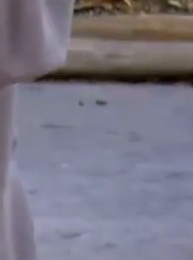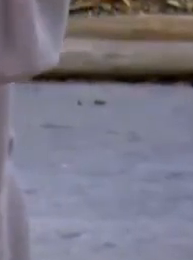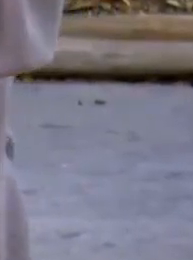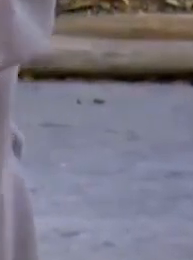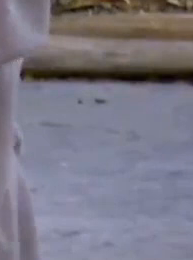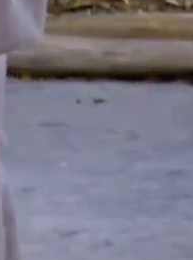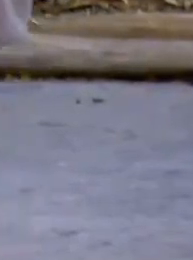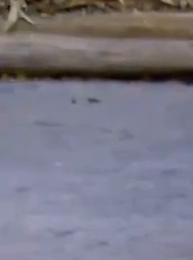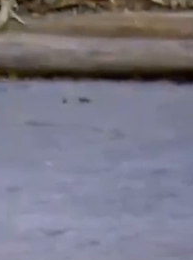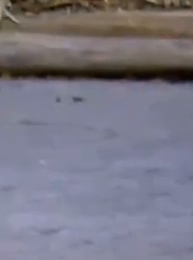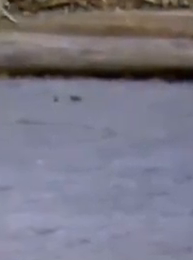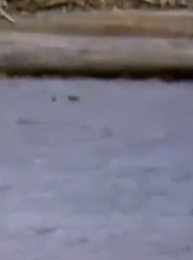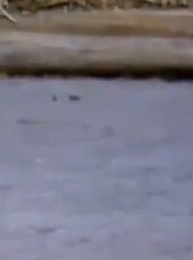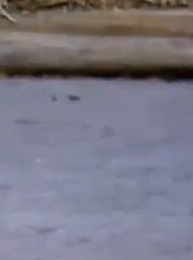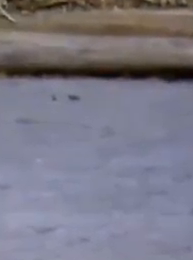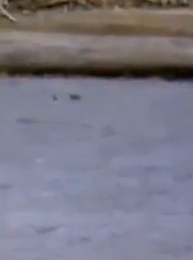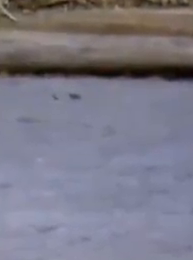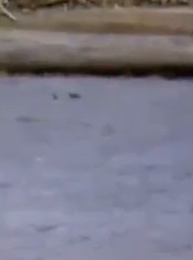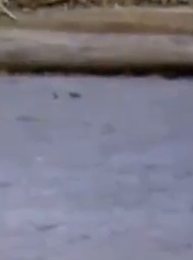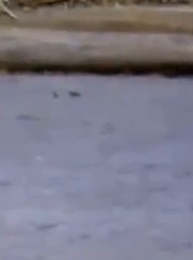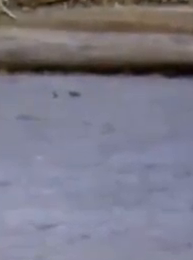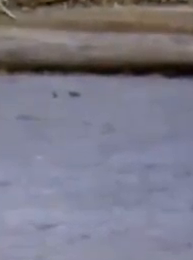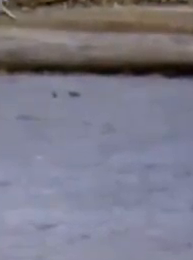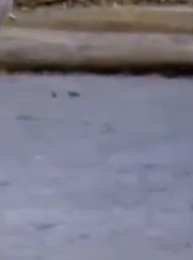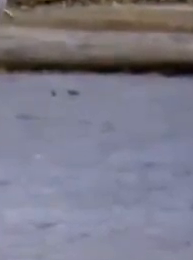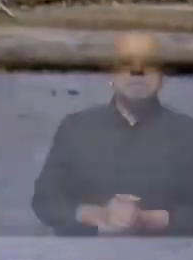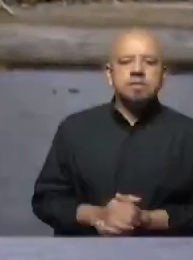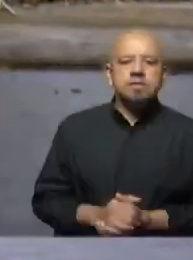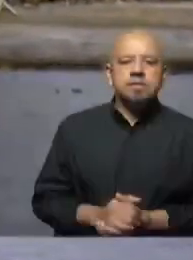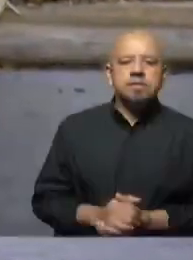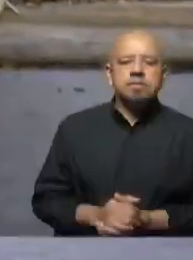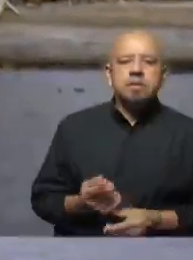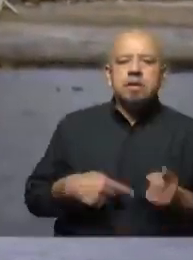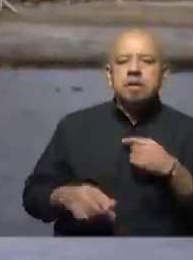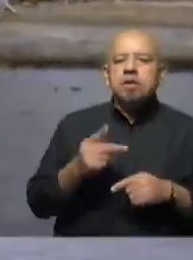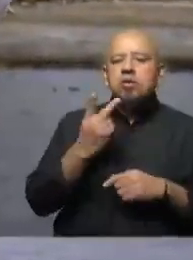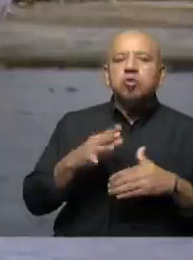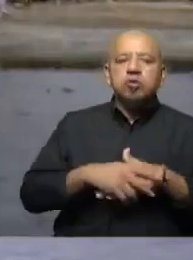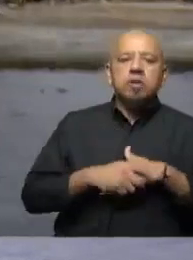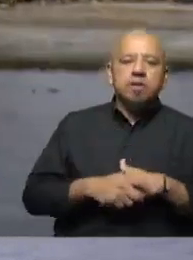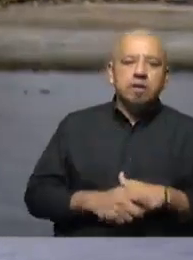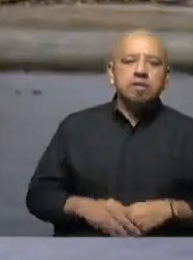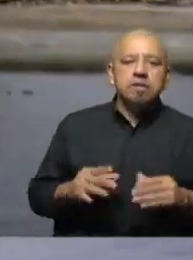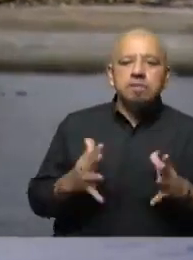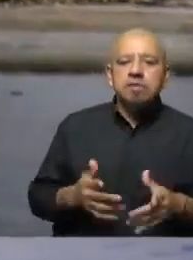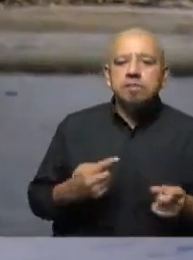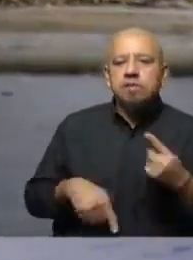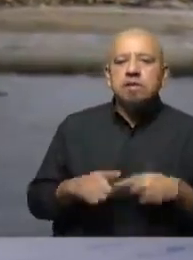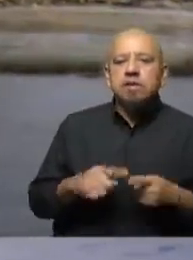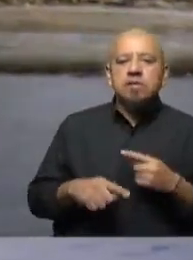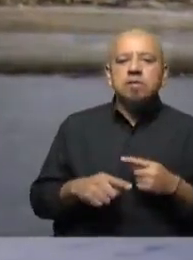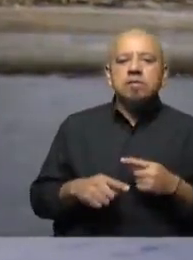acá, precioso. Bueno, chiquilinas, quería preguntarles, dos amigas, ¿qué sucede para que